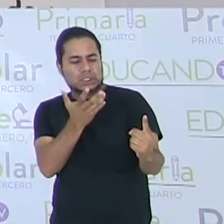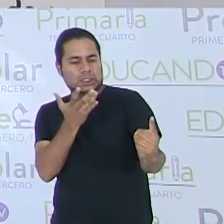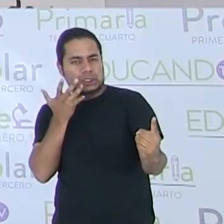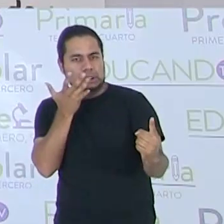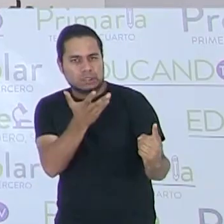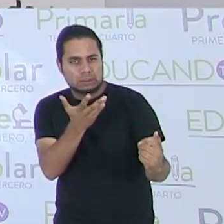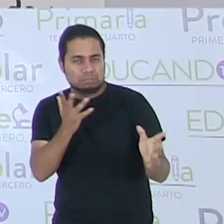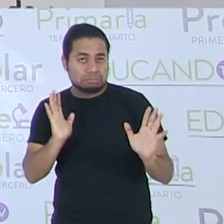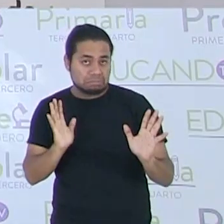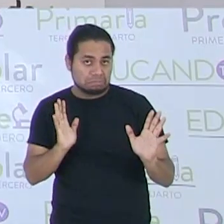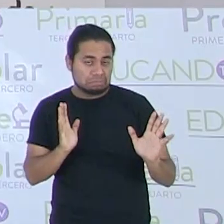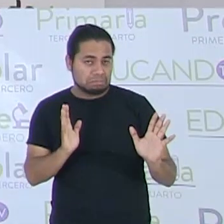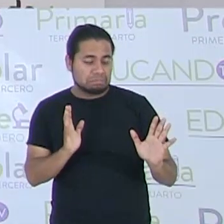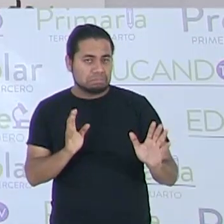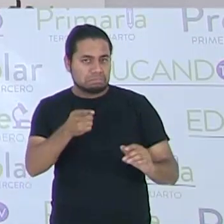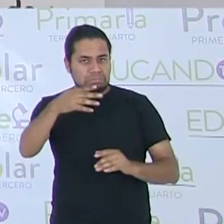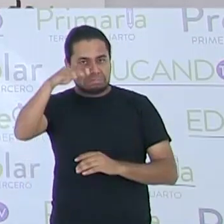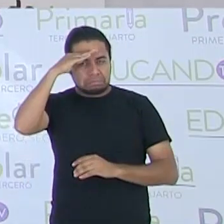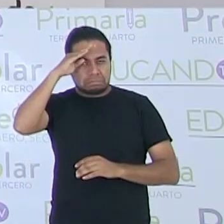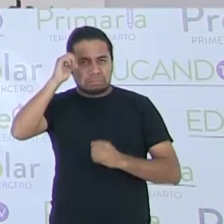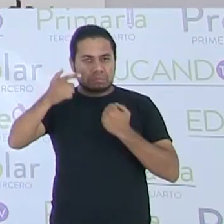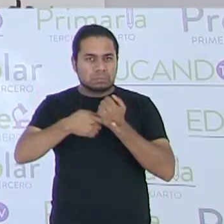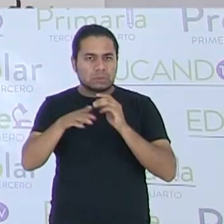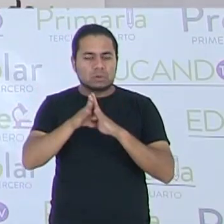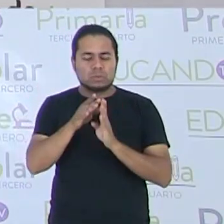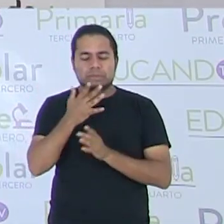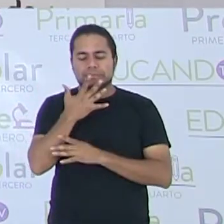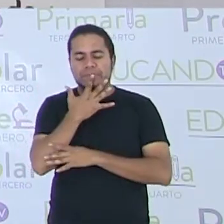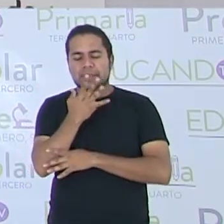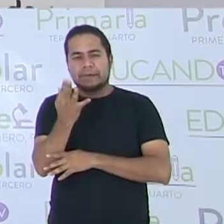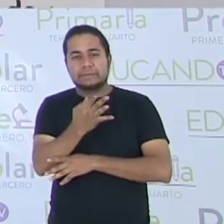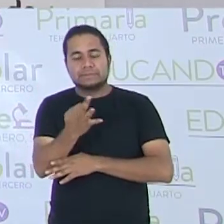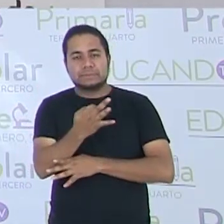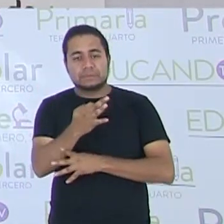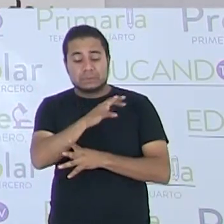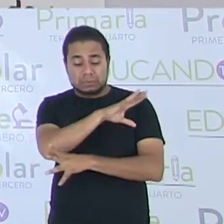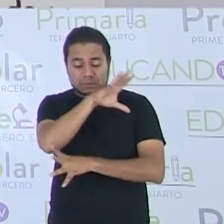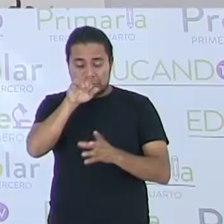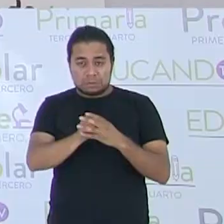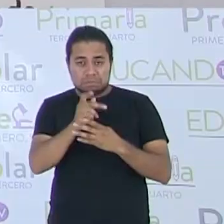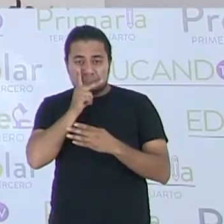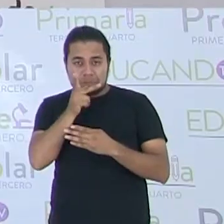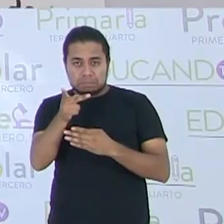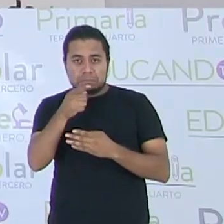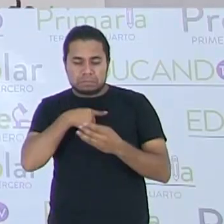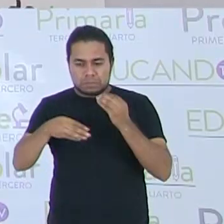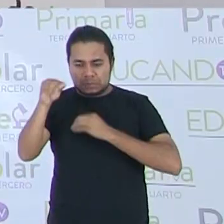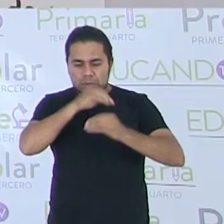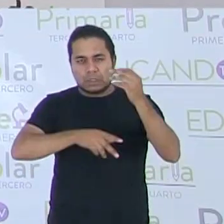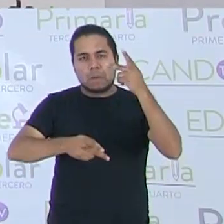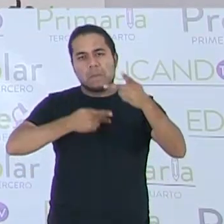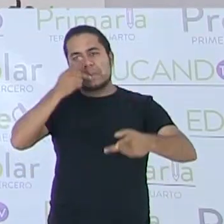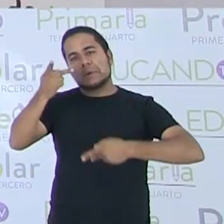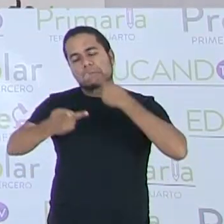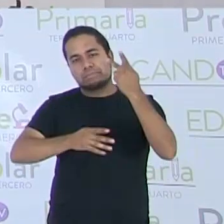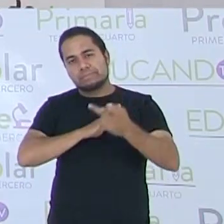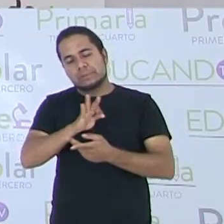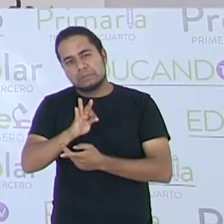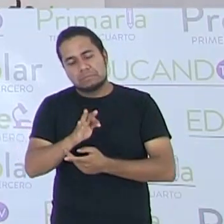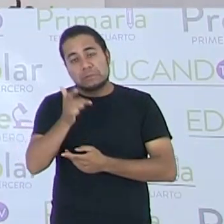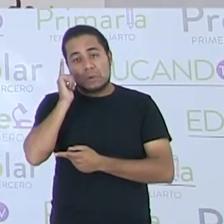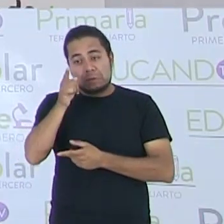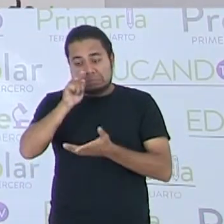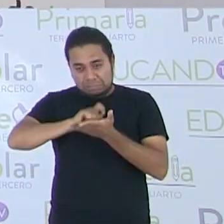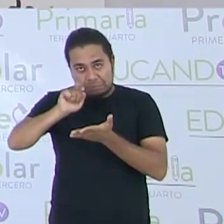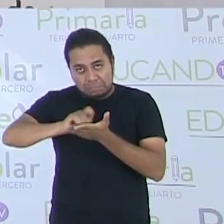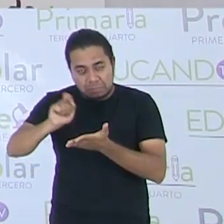¿sí? Se imaginan algo delicioso. Y con todas esas palabras podemos hacer una poesía. Ojalá la